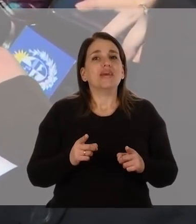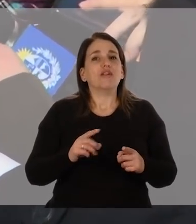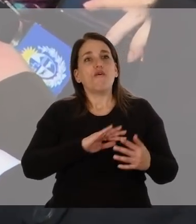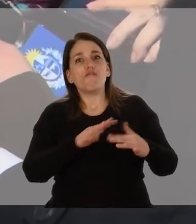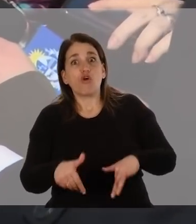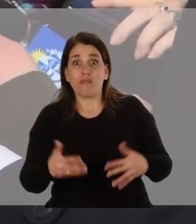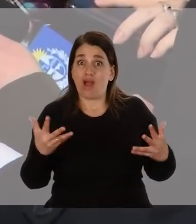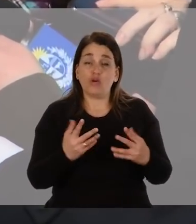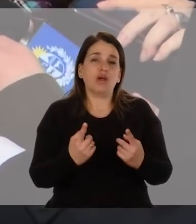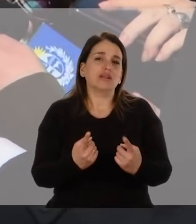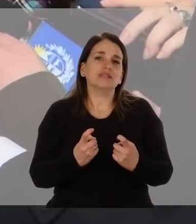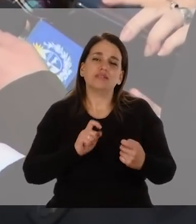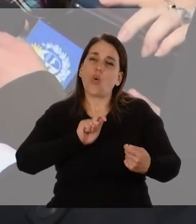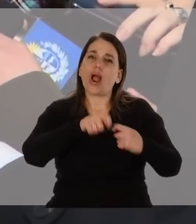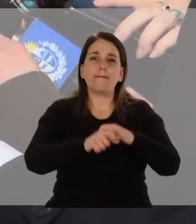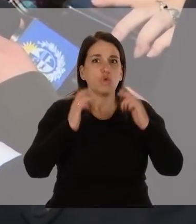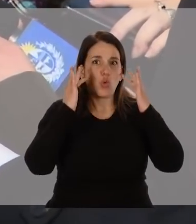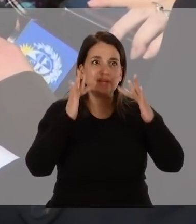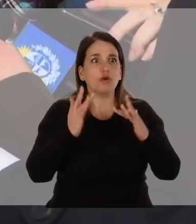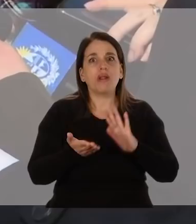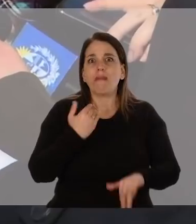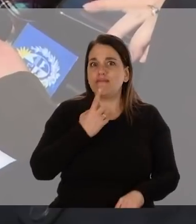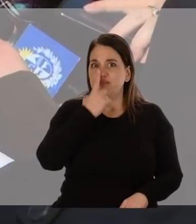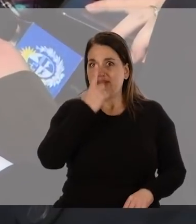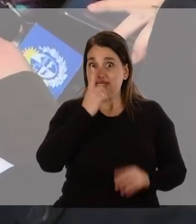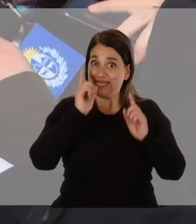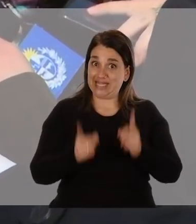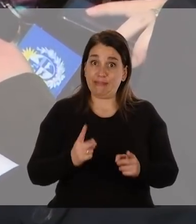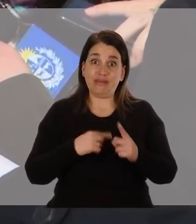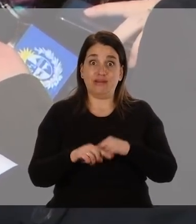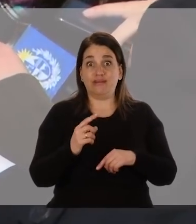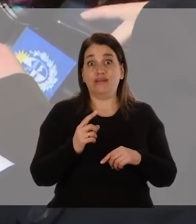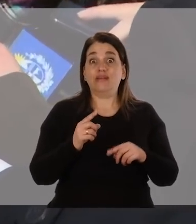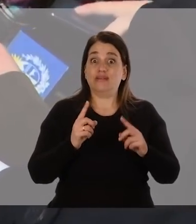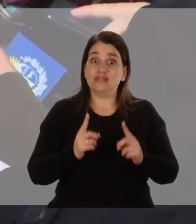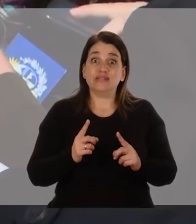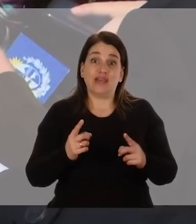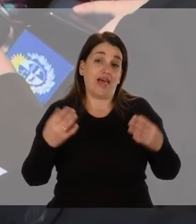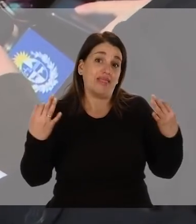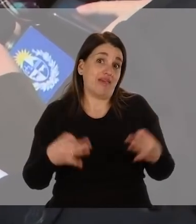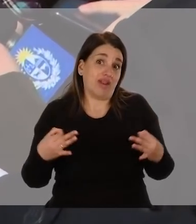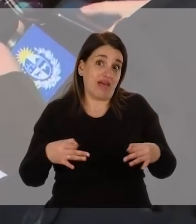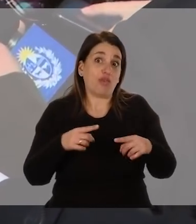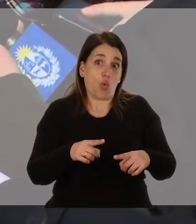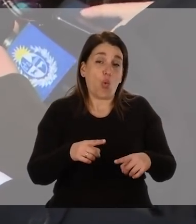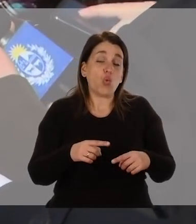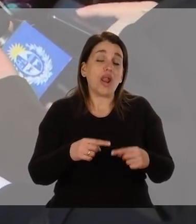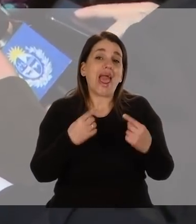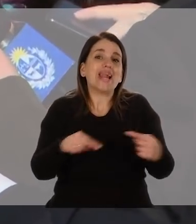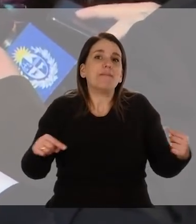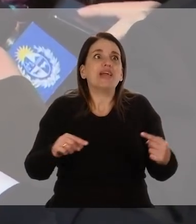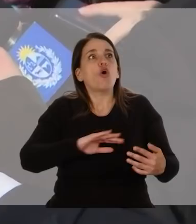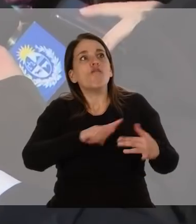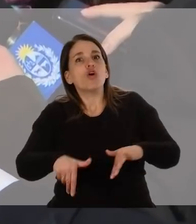Y segundo, también el ayornamiento que tiene que tener la educación para ser más atractiva y para que realmente sea